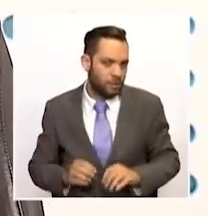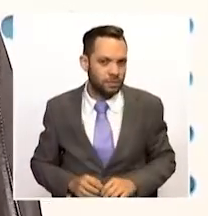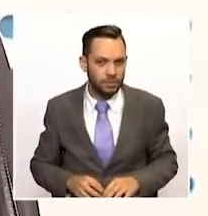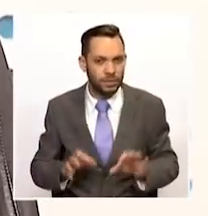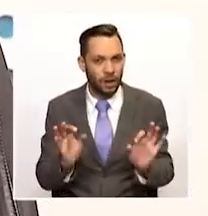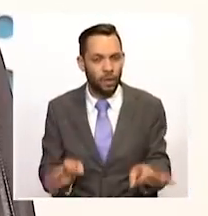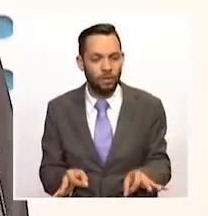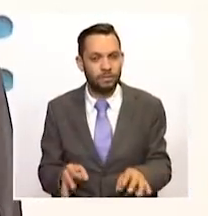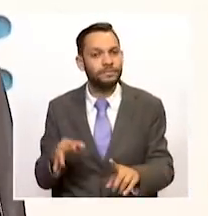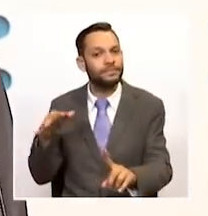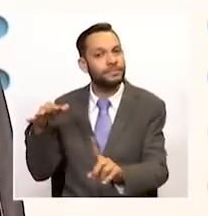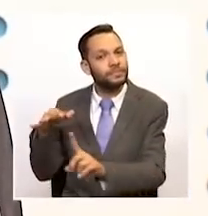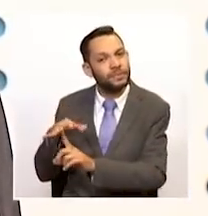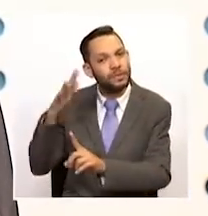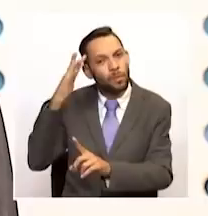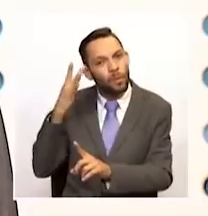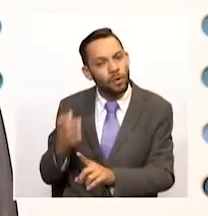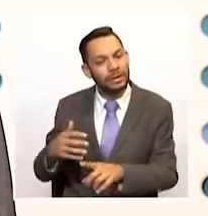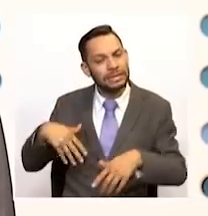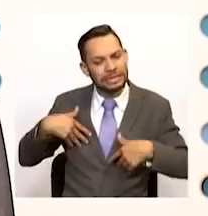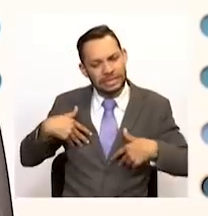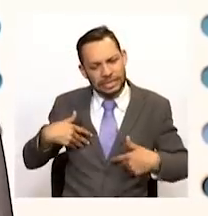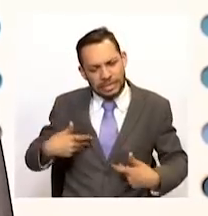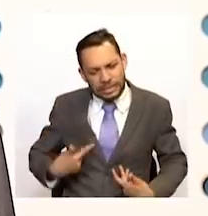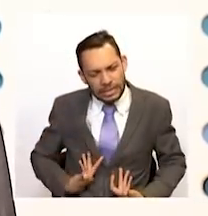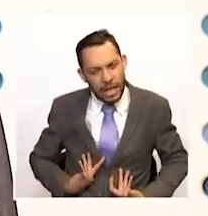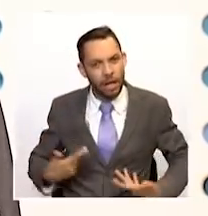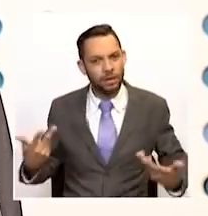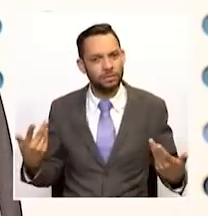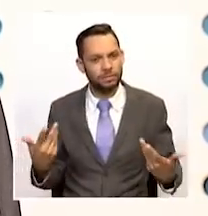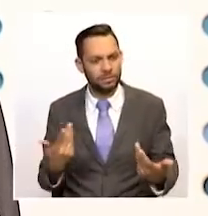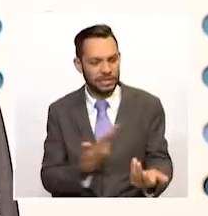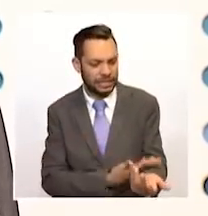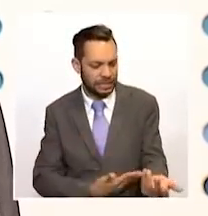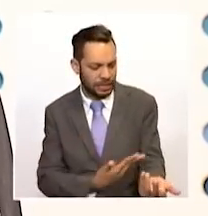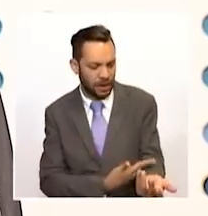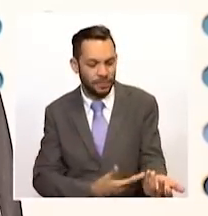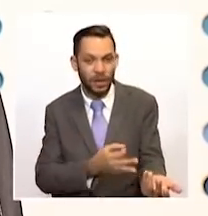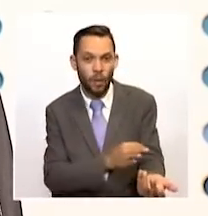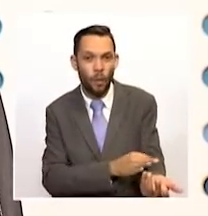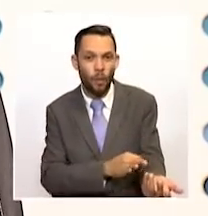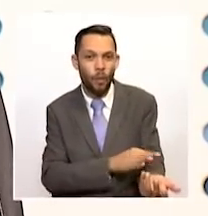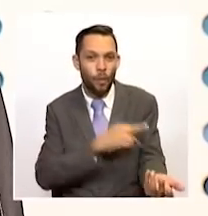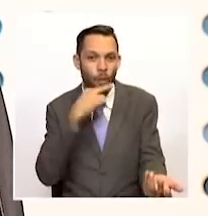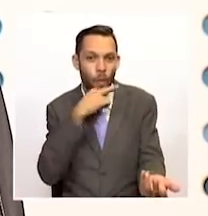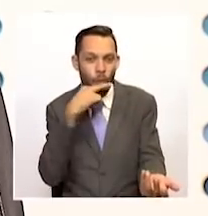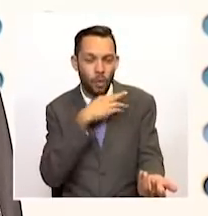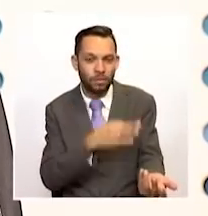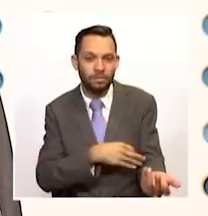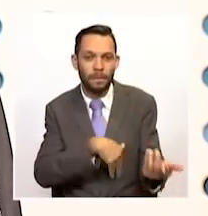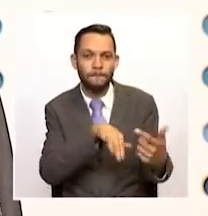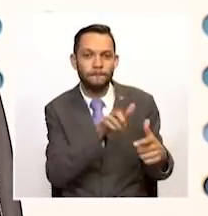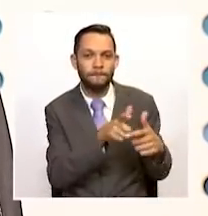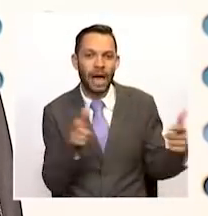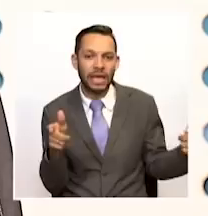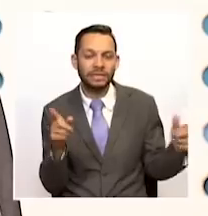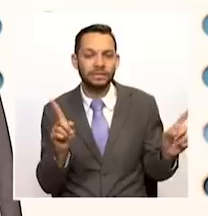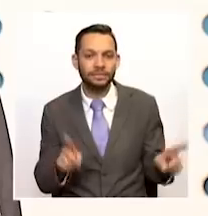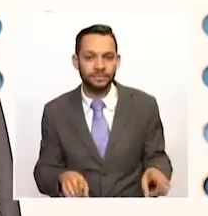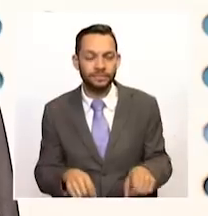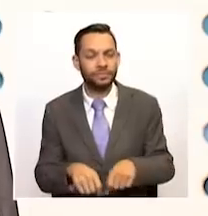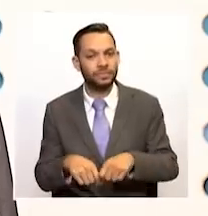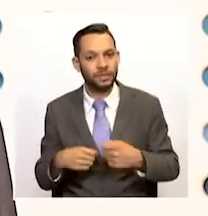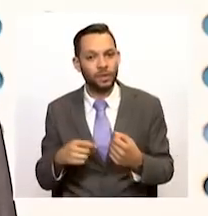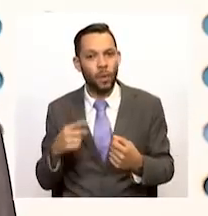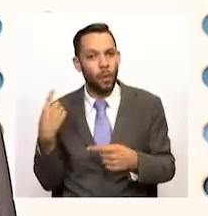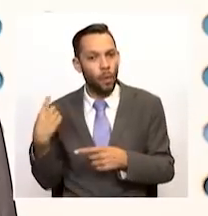sólo por el sentir el cansancio no sólo por el aumento de hemoglobina o el tema concreto sino que comienza a afectar nosotros